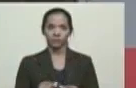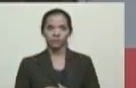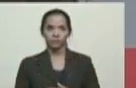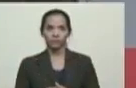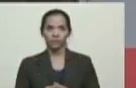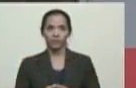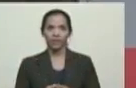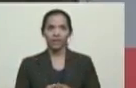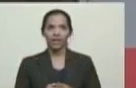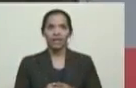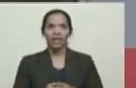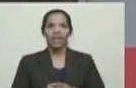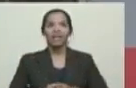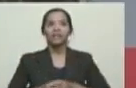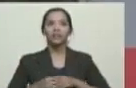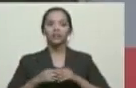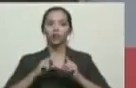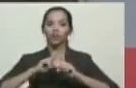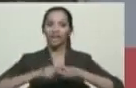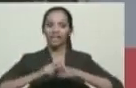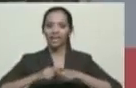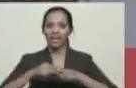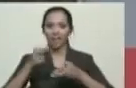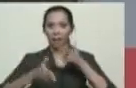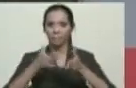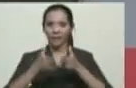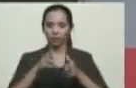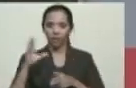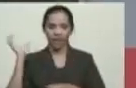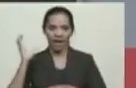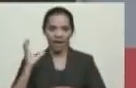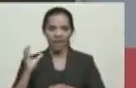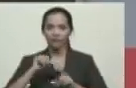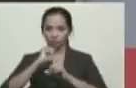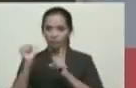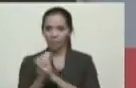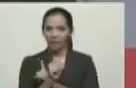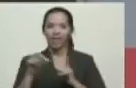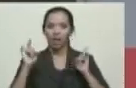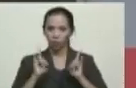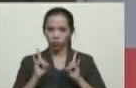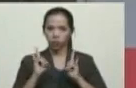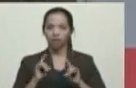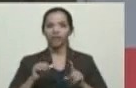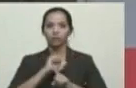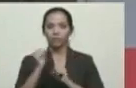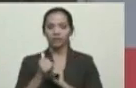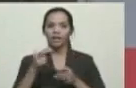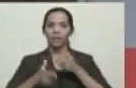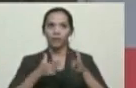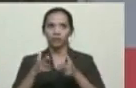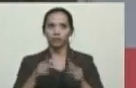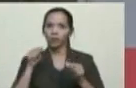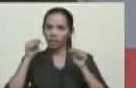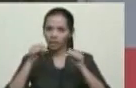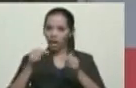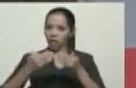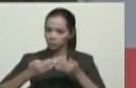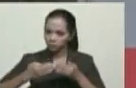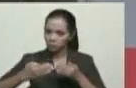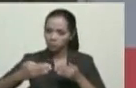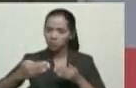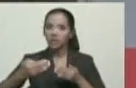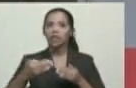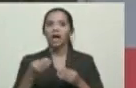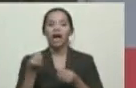en los talleres del Metro de Caracas, en su ambiente, ¿no? Rock y su ambiente del metro. Bueno, y ahí, bueno, de ahí en adelante ha sido